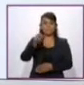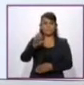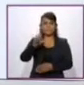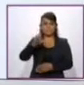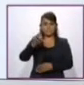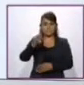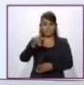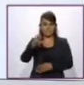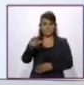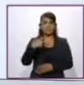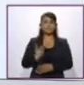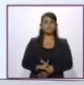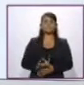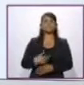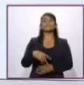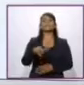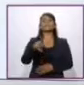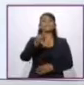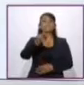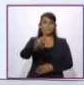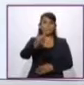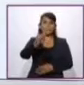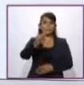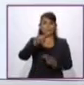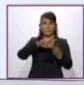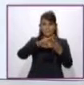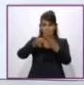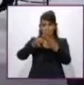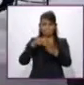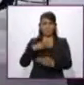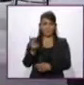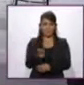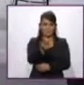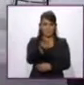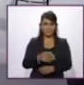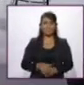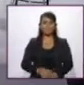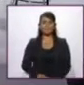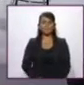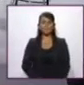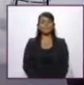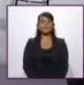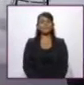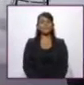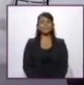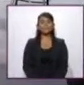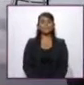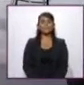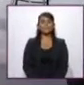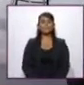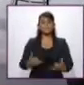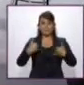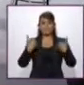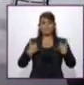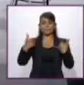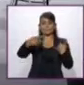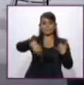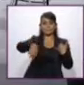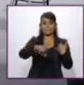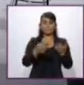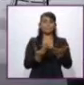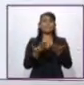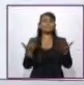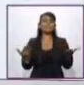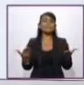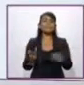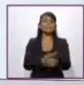Trabajo. La pregunta es la siguiente, candidata: la juventud emprendedora tiene excelentes ideas